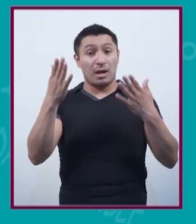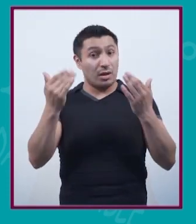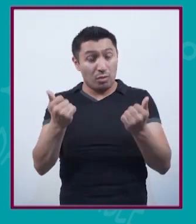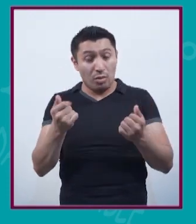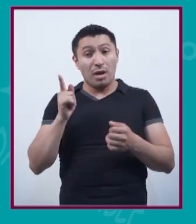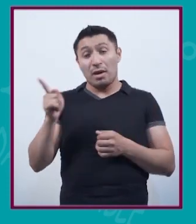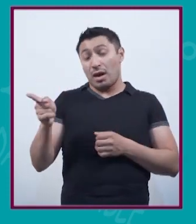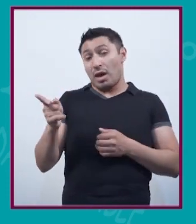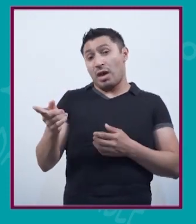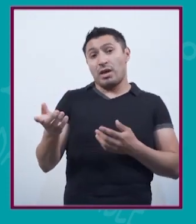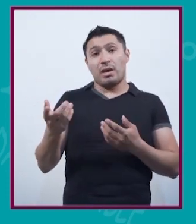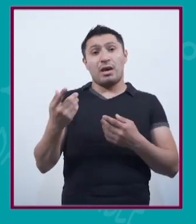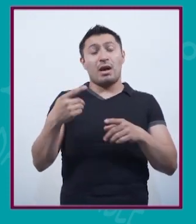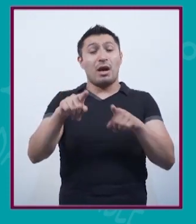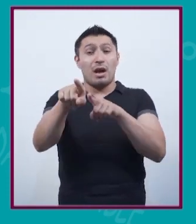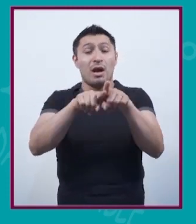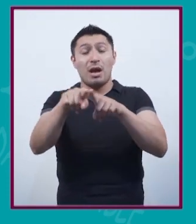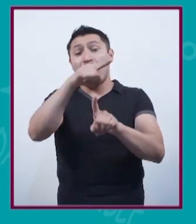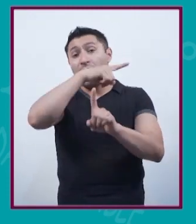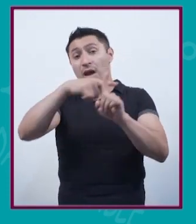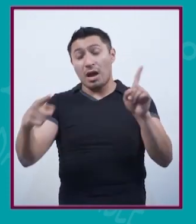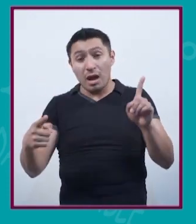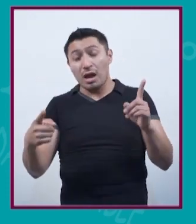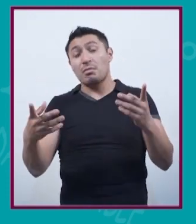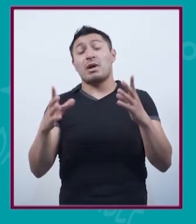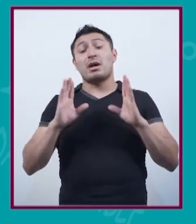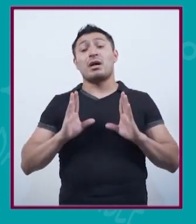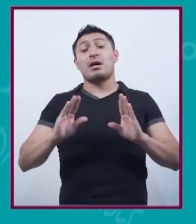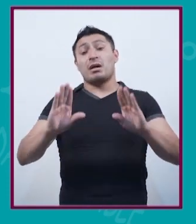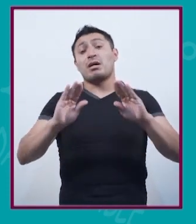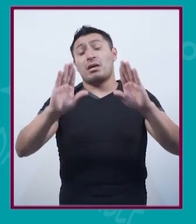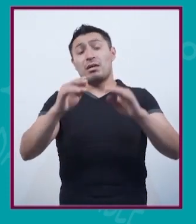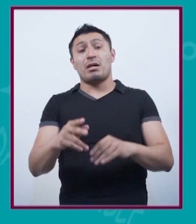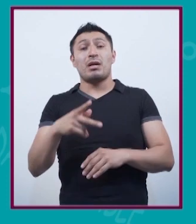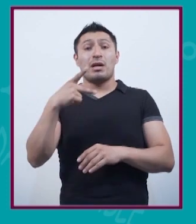una niña que creció sin padre, que creció